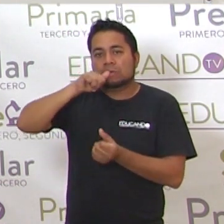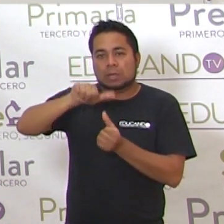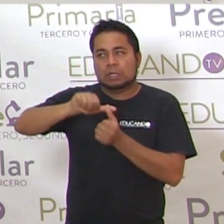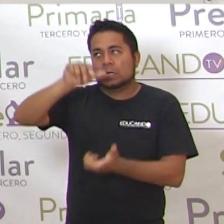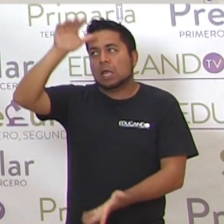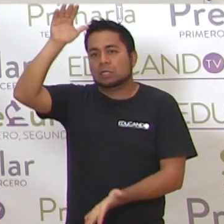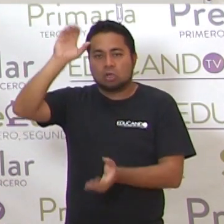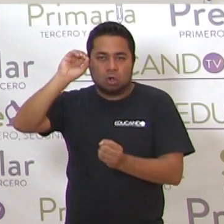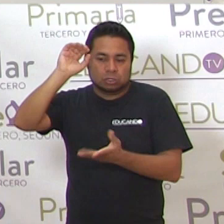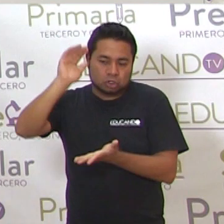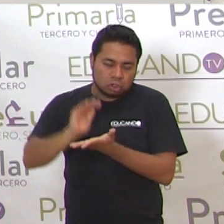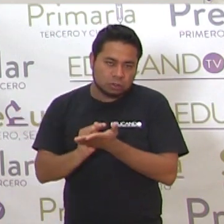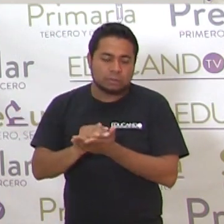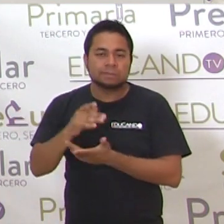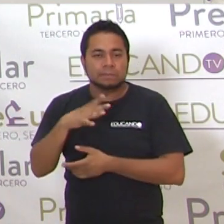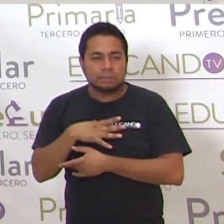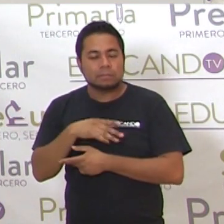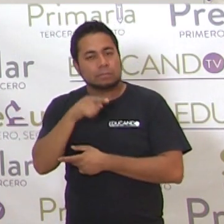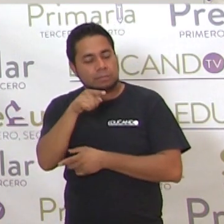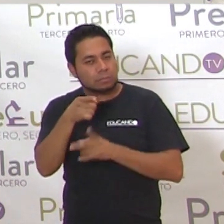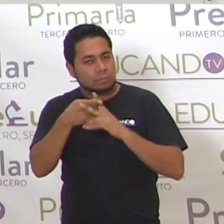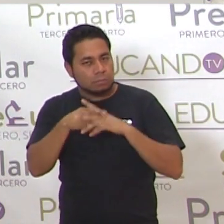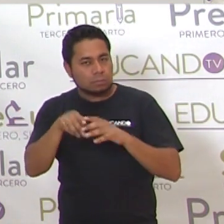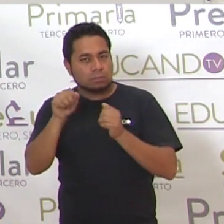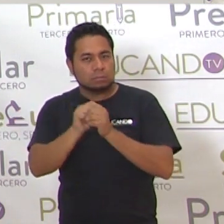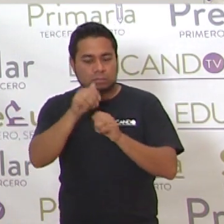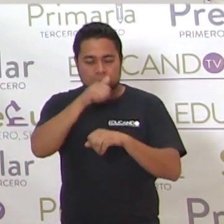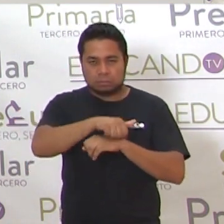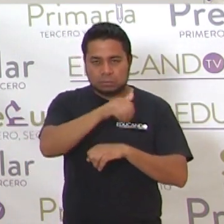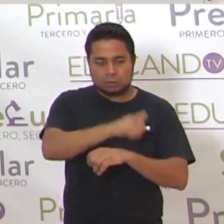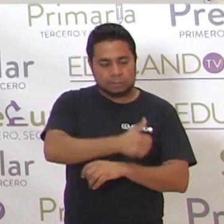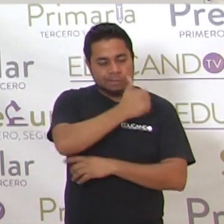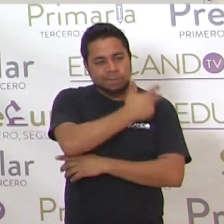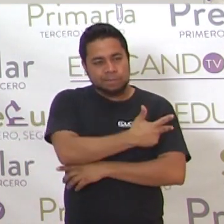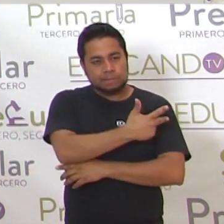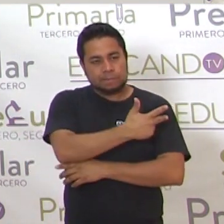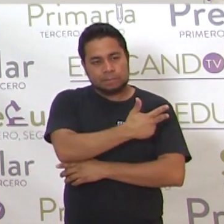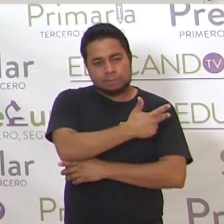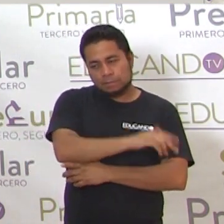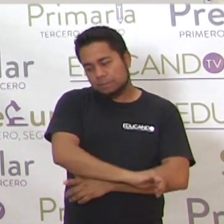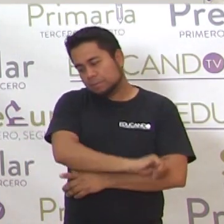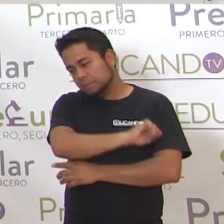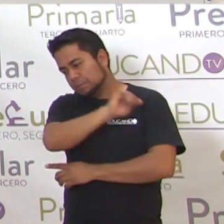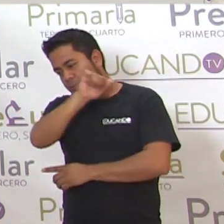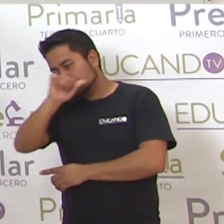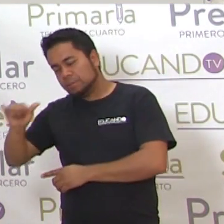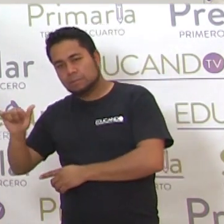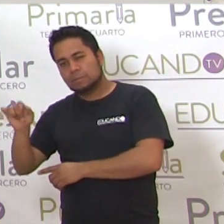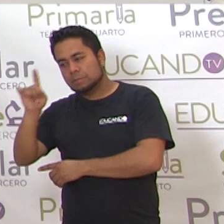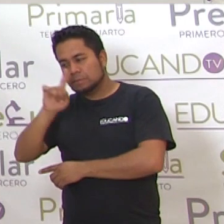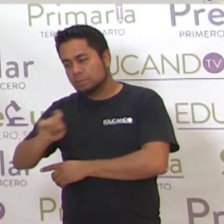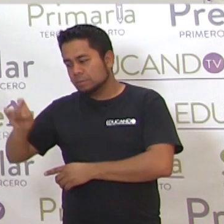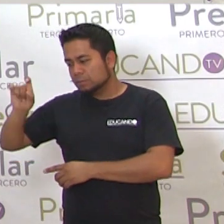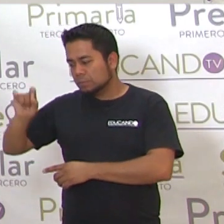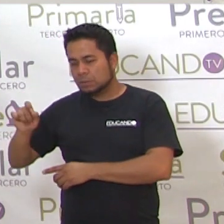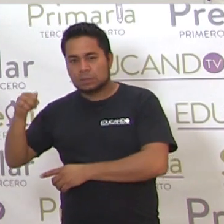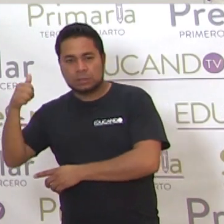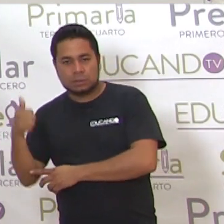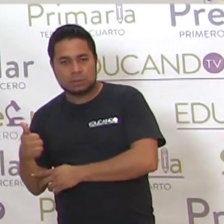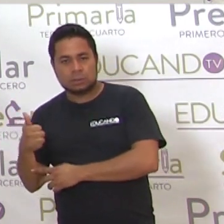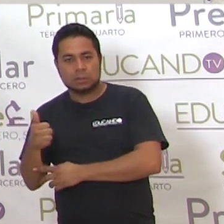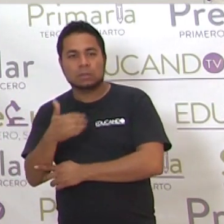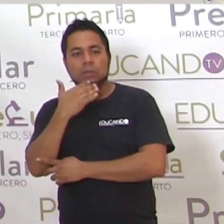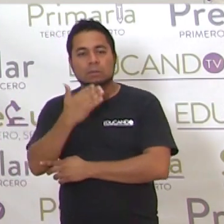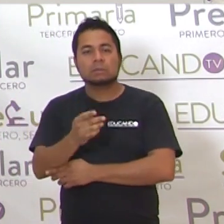te va a aparecer a partir del número 8 hasta el número 126 bien